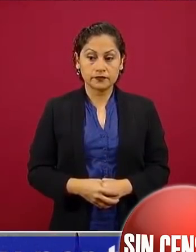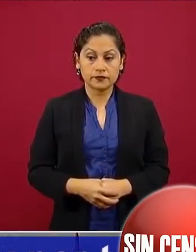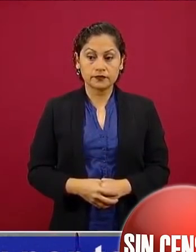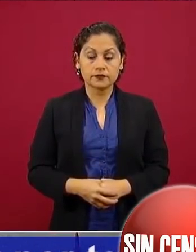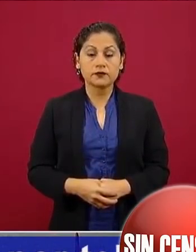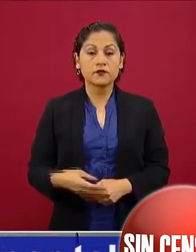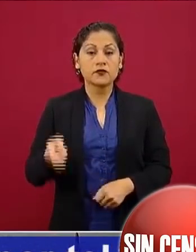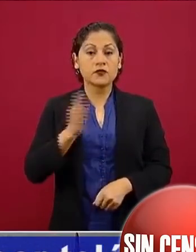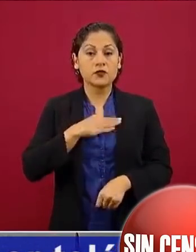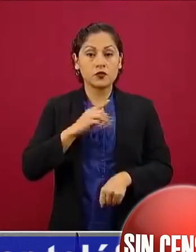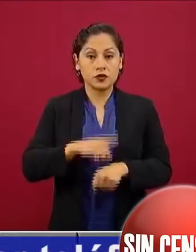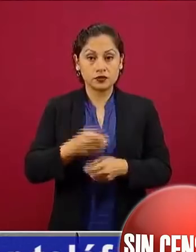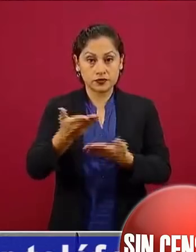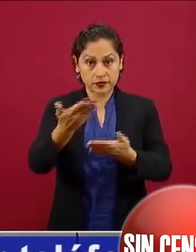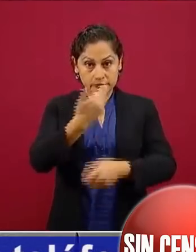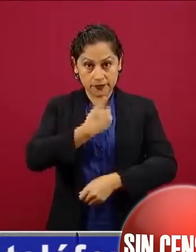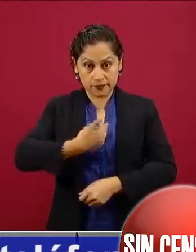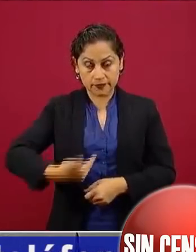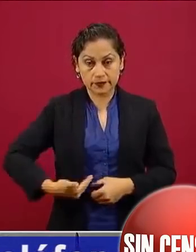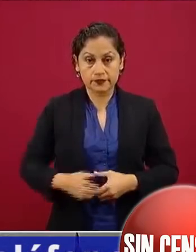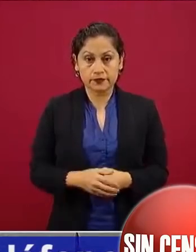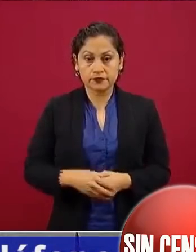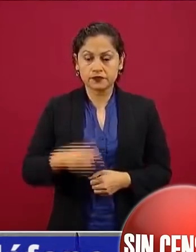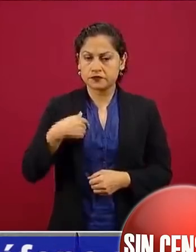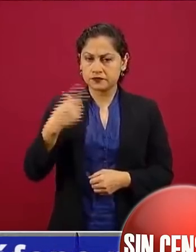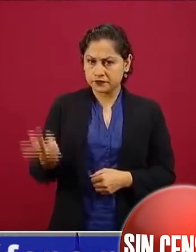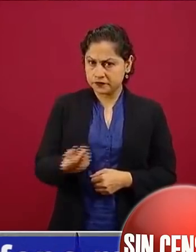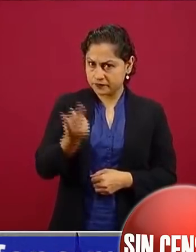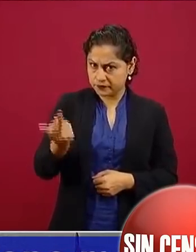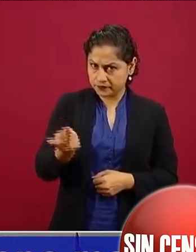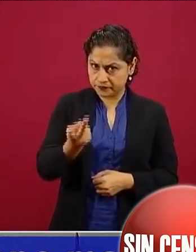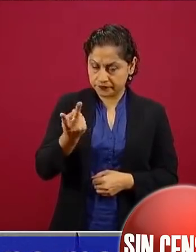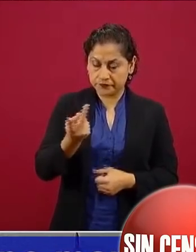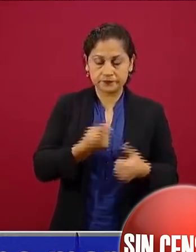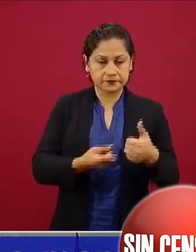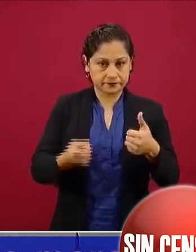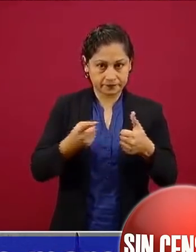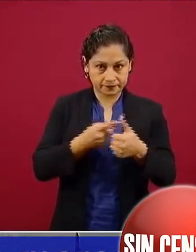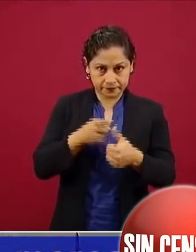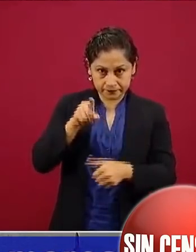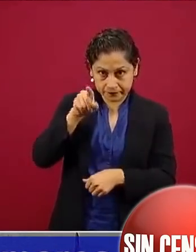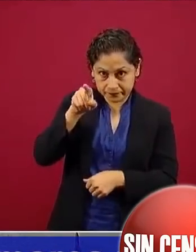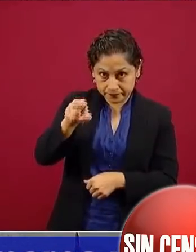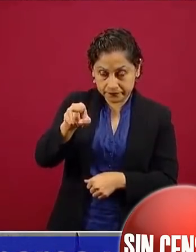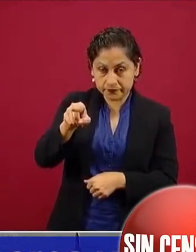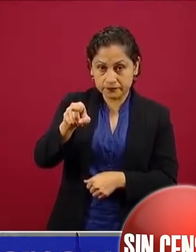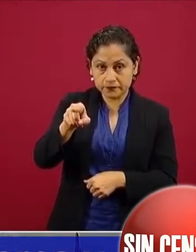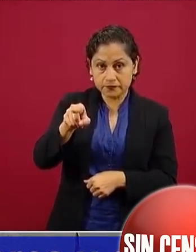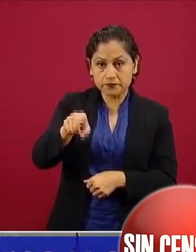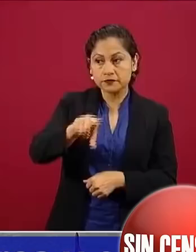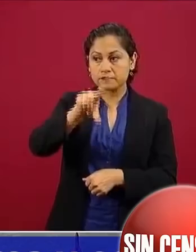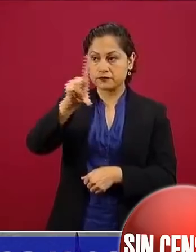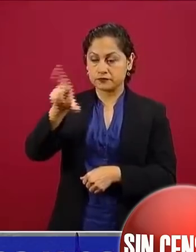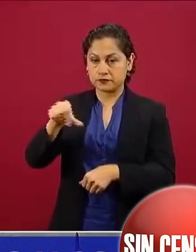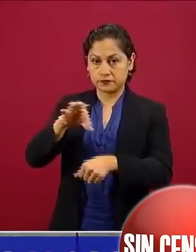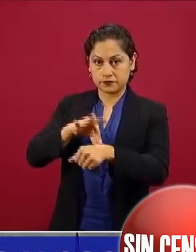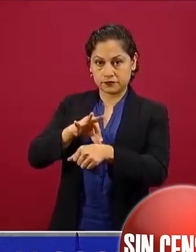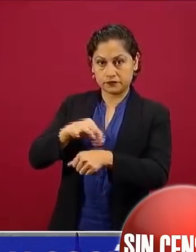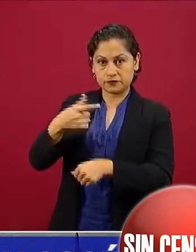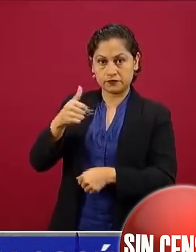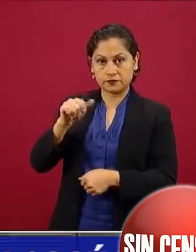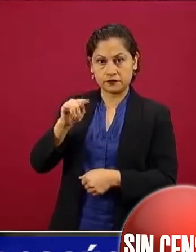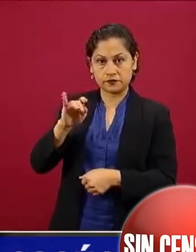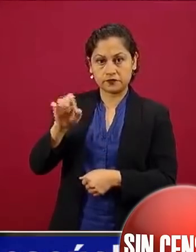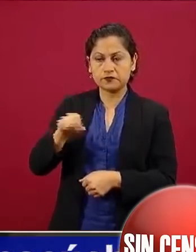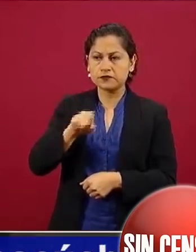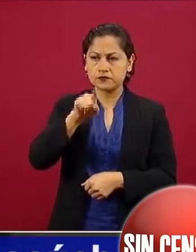Sí, buenos días, señor presidente. Una pregunta primero para usted y luego para el doctor Gatell. La pregunta para